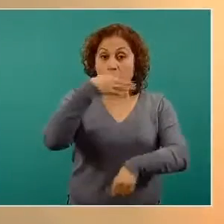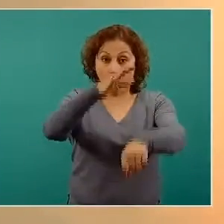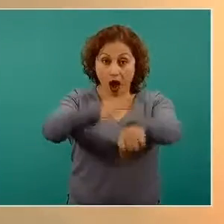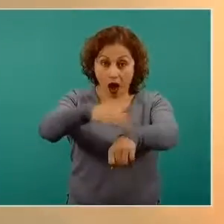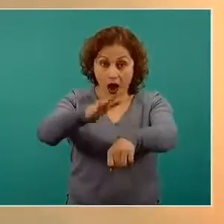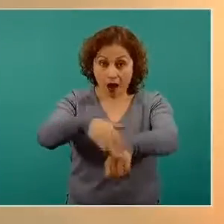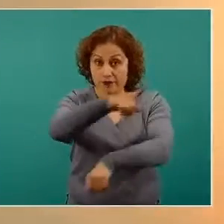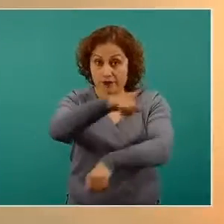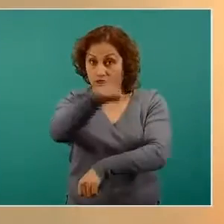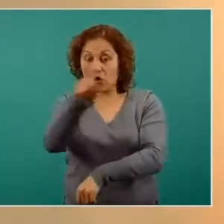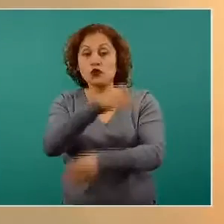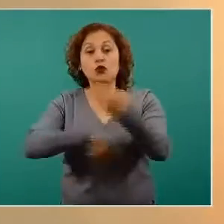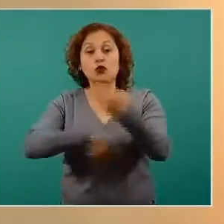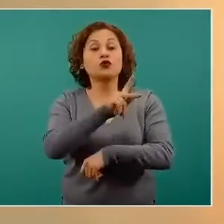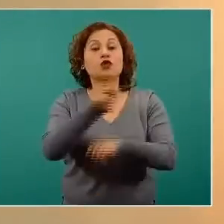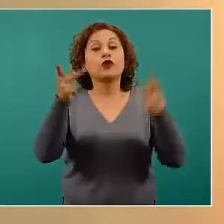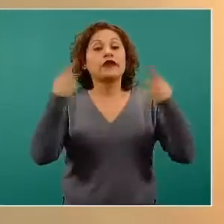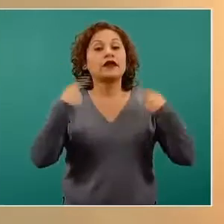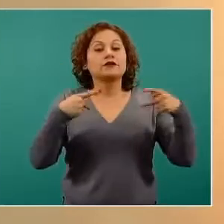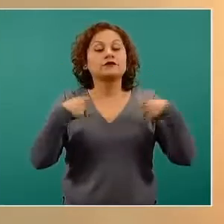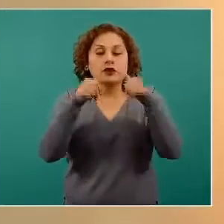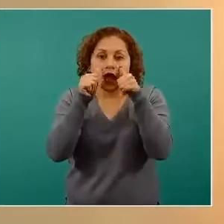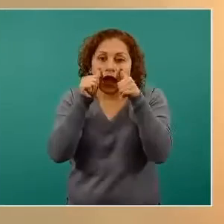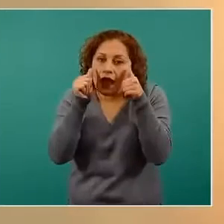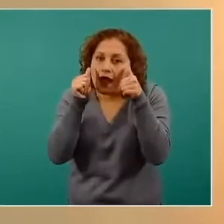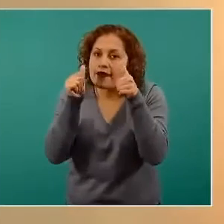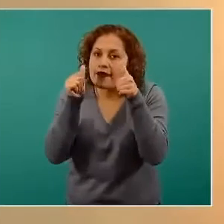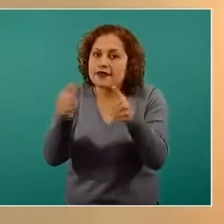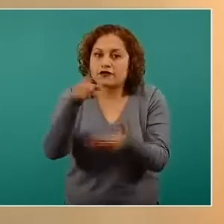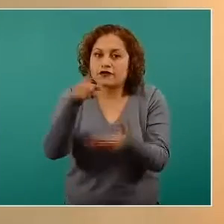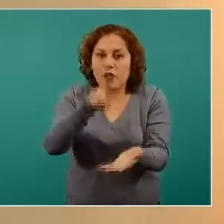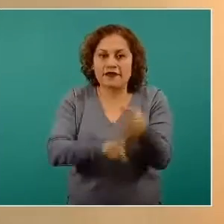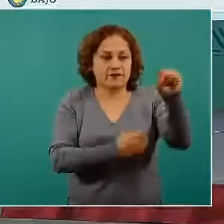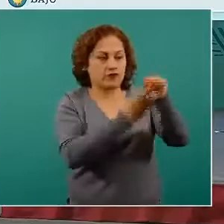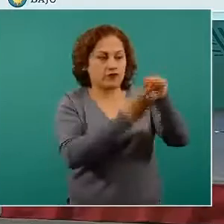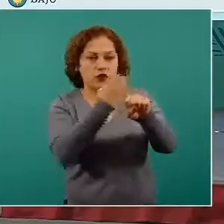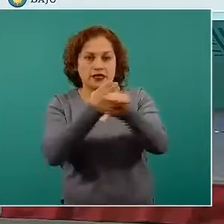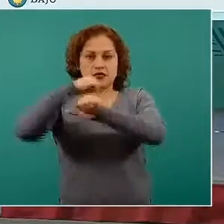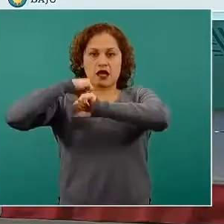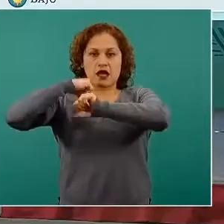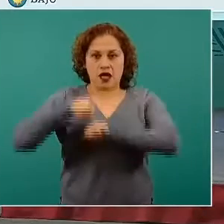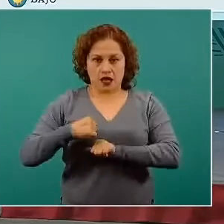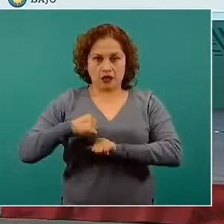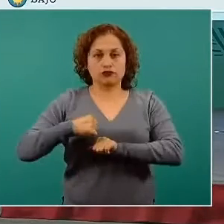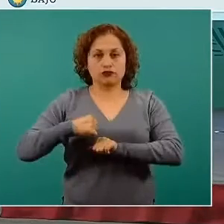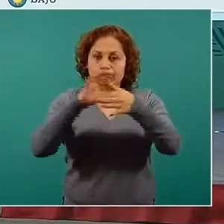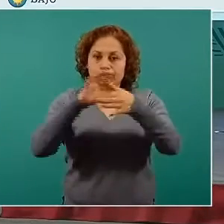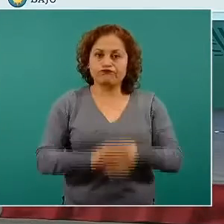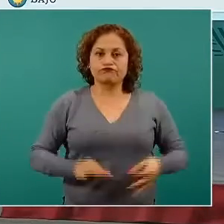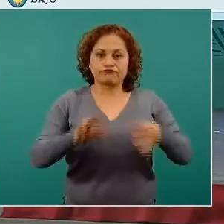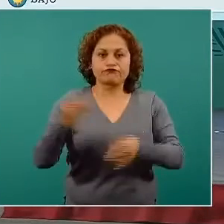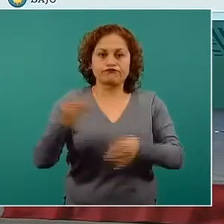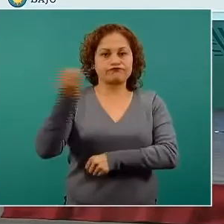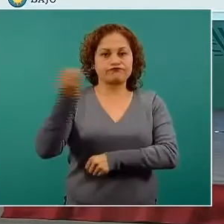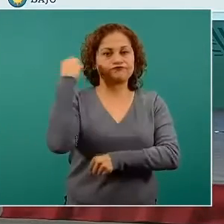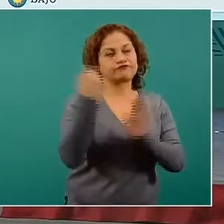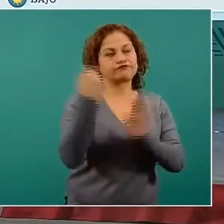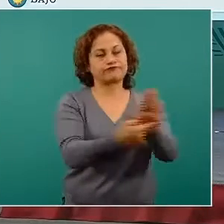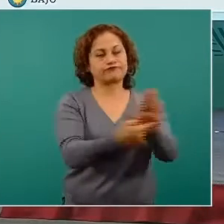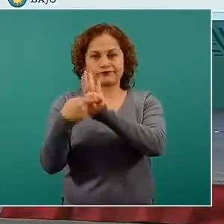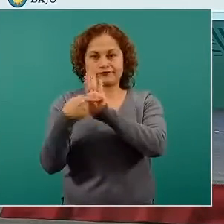personas a lo que dicen las autoridades sanitarias locales, que de acuerdo a este nivel de riesgo epidémico, estas personas,